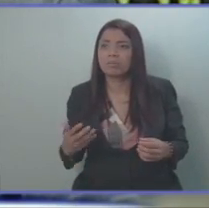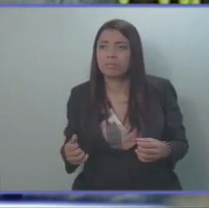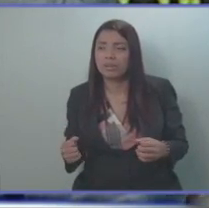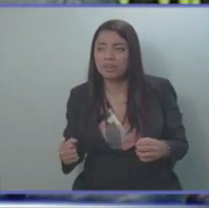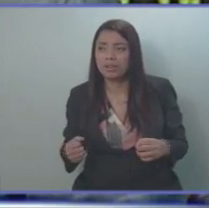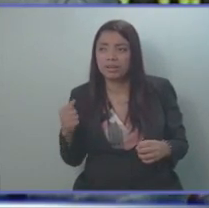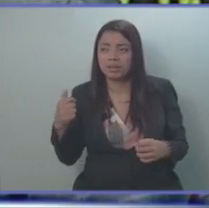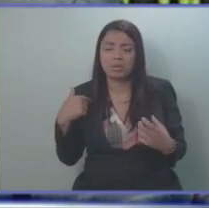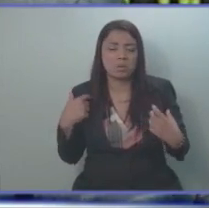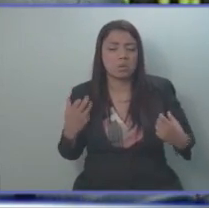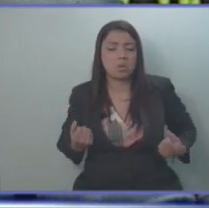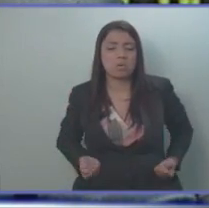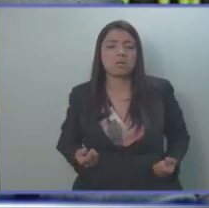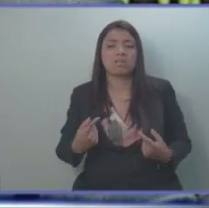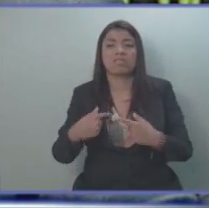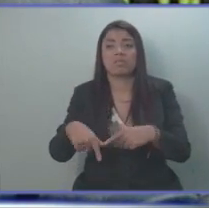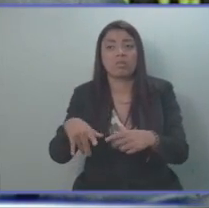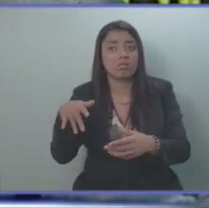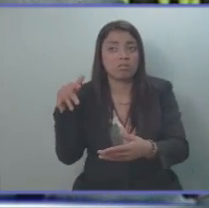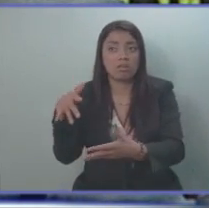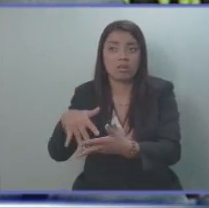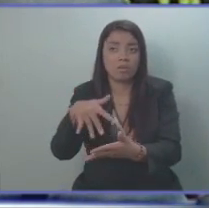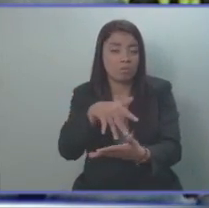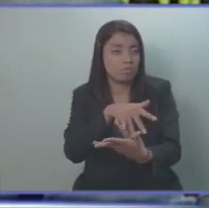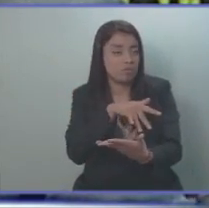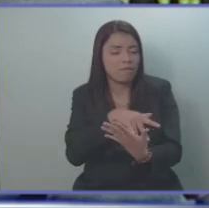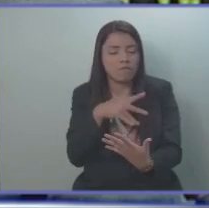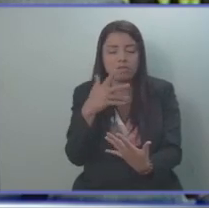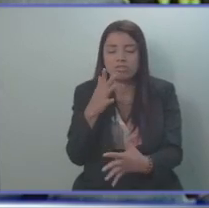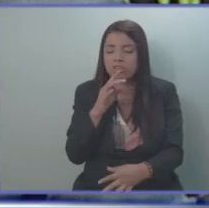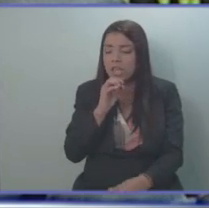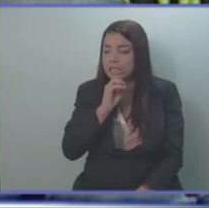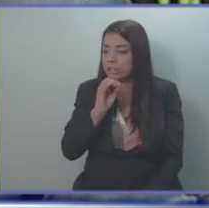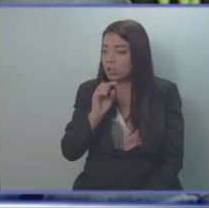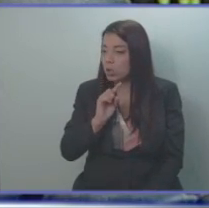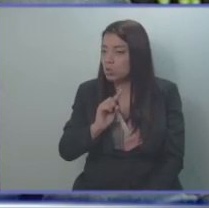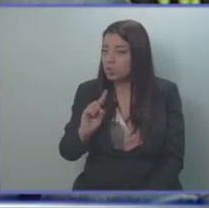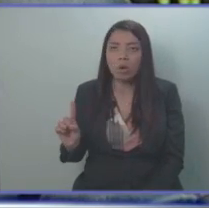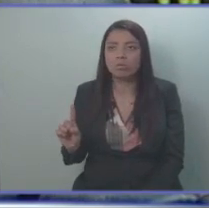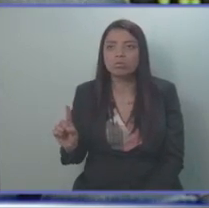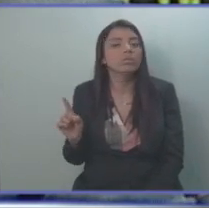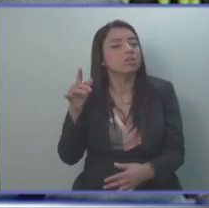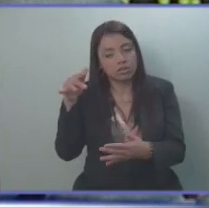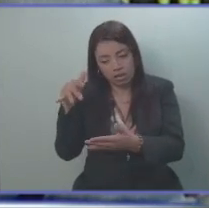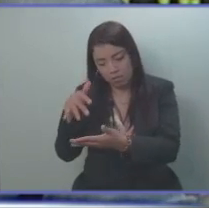el poder cuando el pueblo ya dijo que no. Y al pueblo hay que